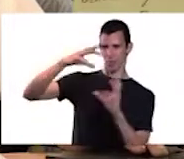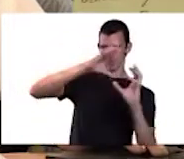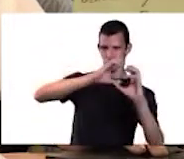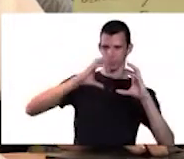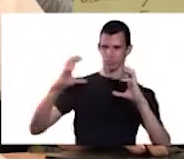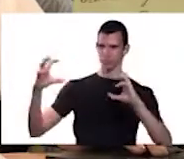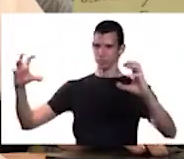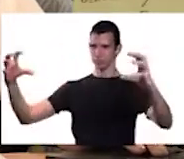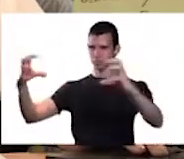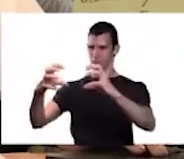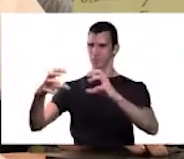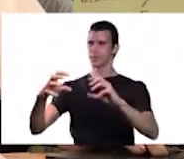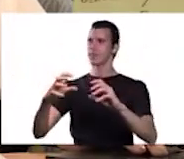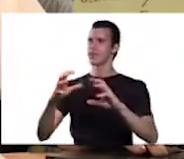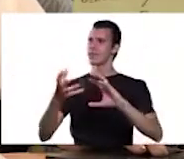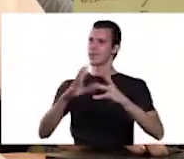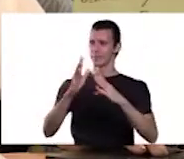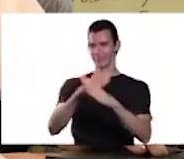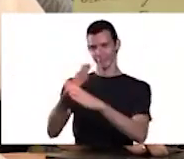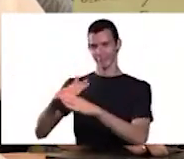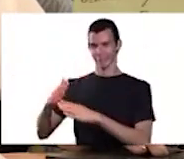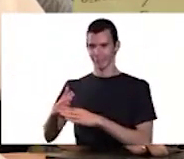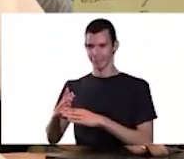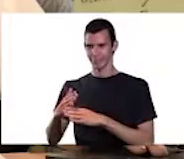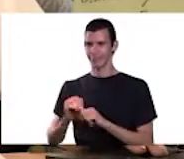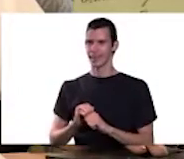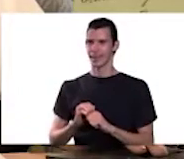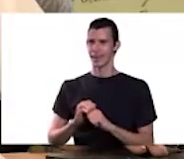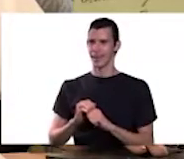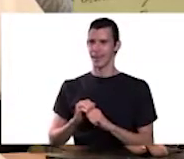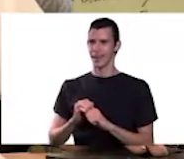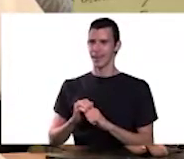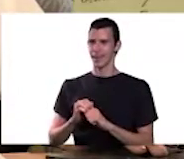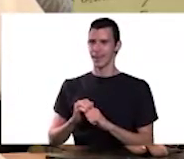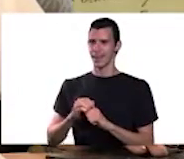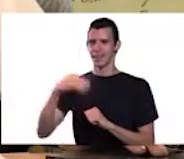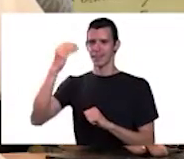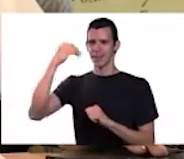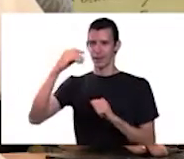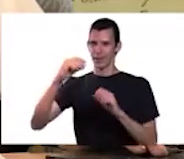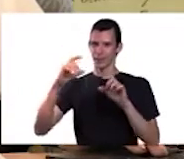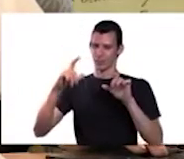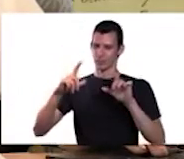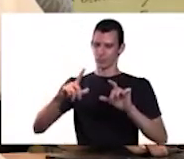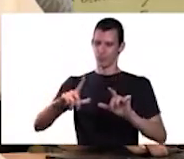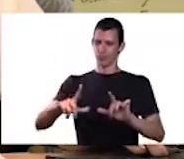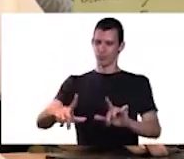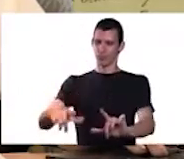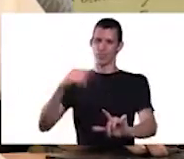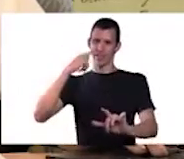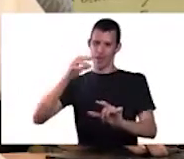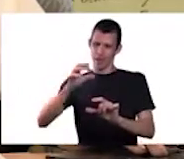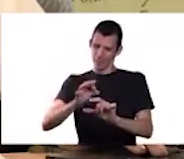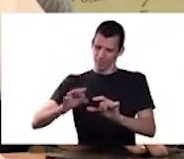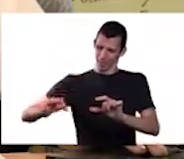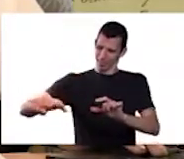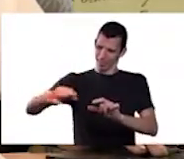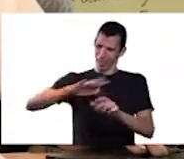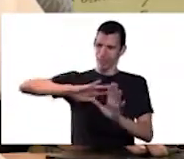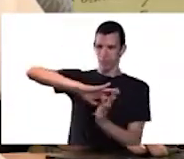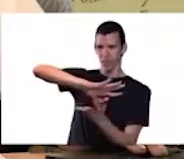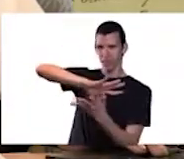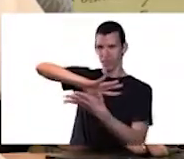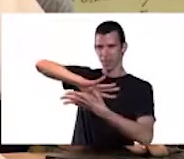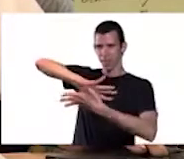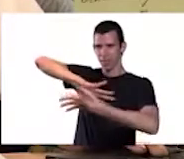catastróficas. Esas teorías dan lugar a que se forme el sistema solar y son los elementos que mandamos a estudiar